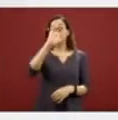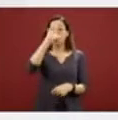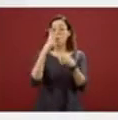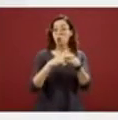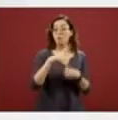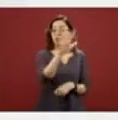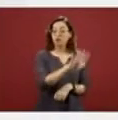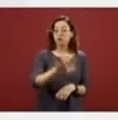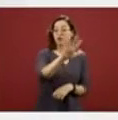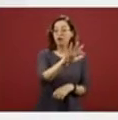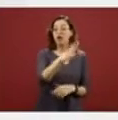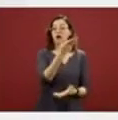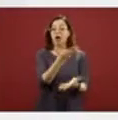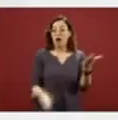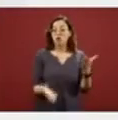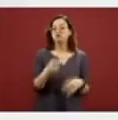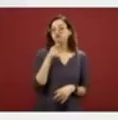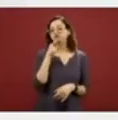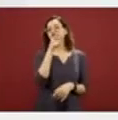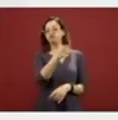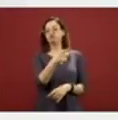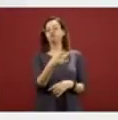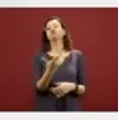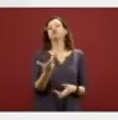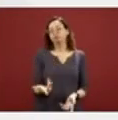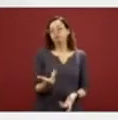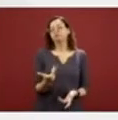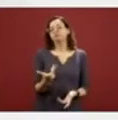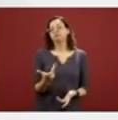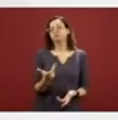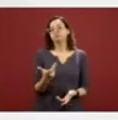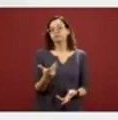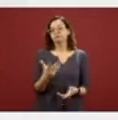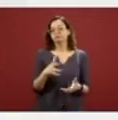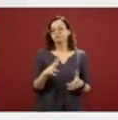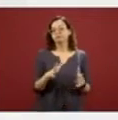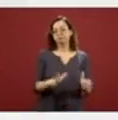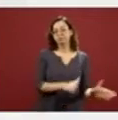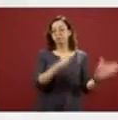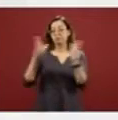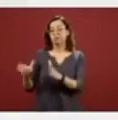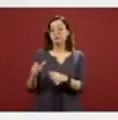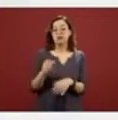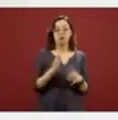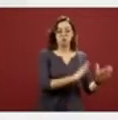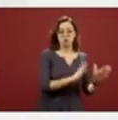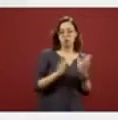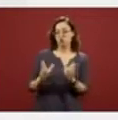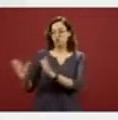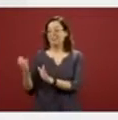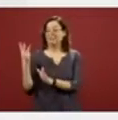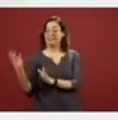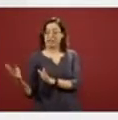que actualmente está presentando lo que nosotros aquí hemos denominado escenario 3 o también conocido como